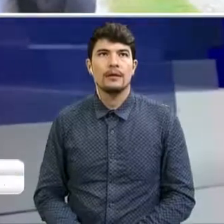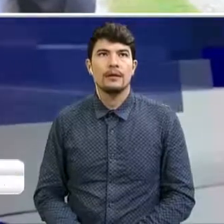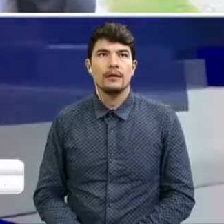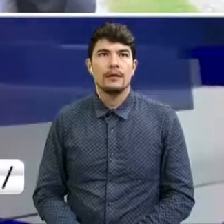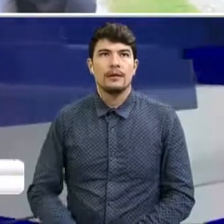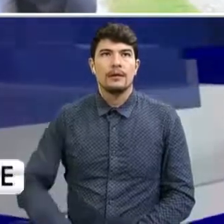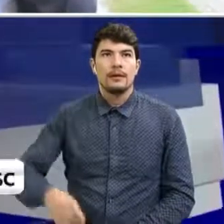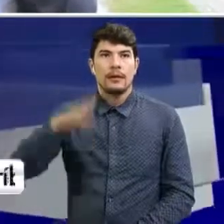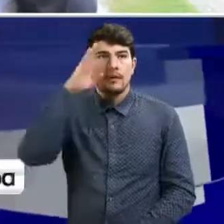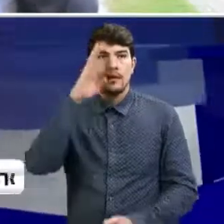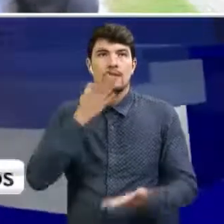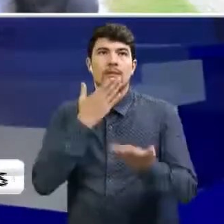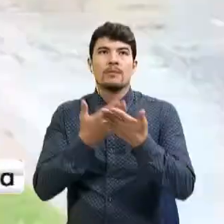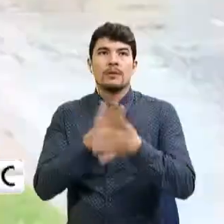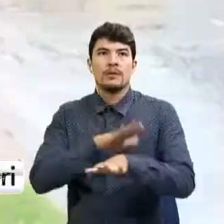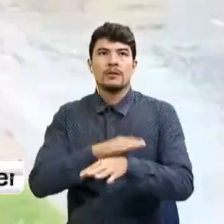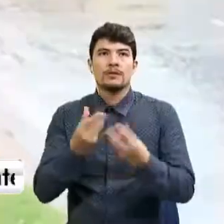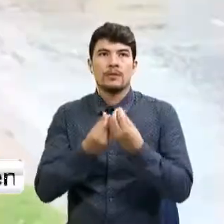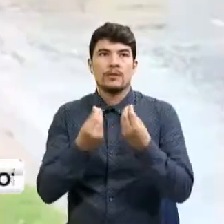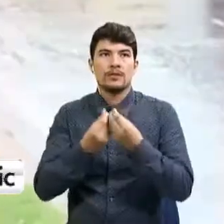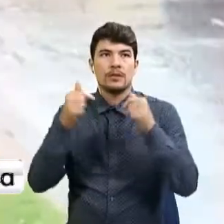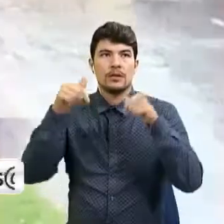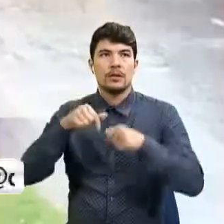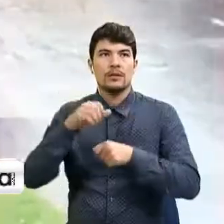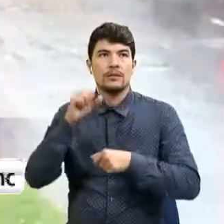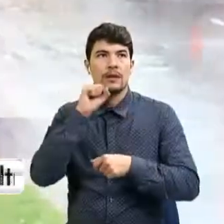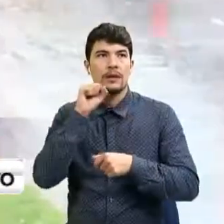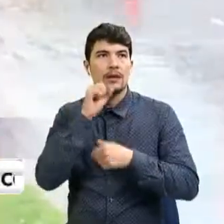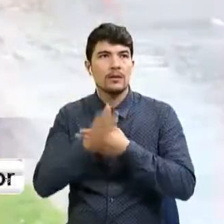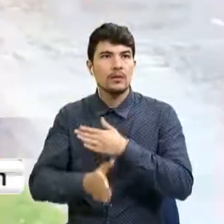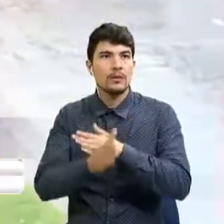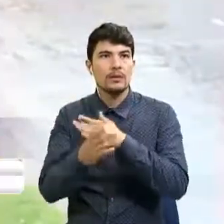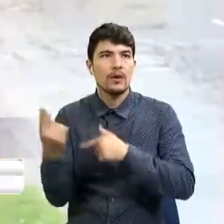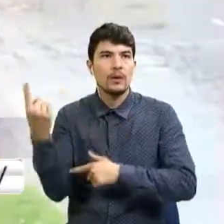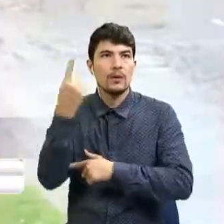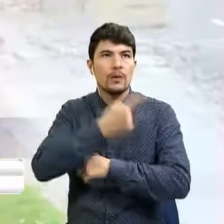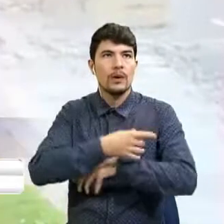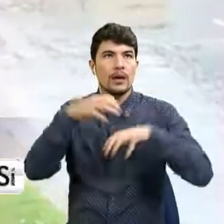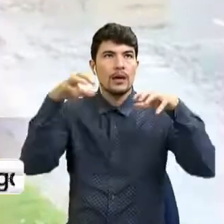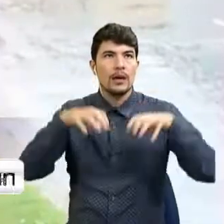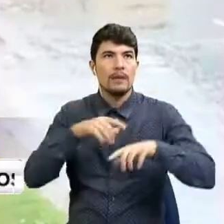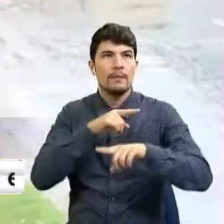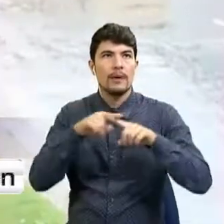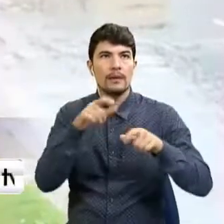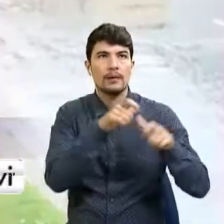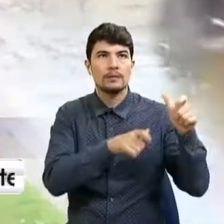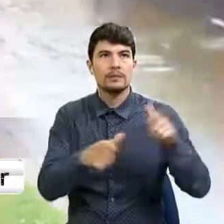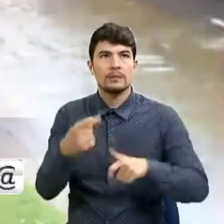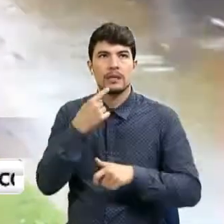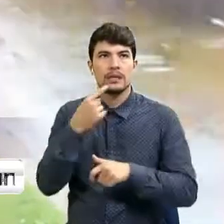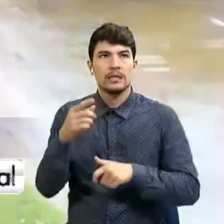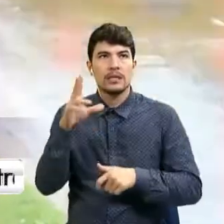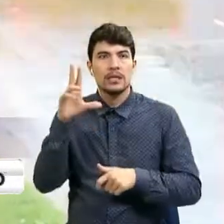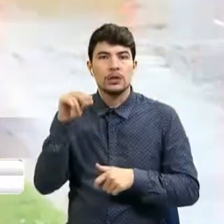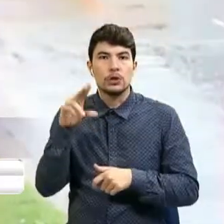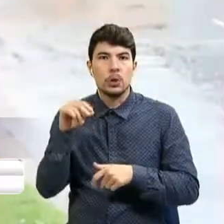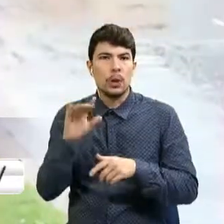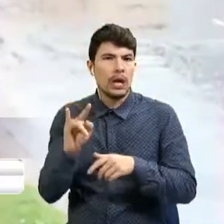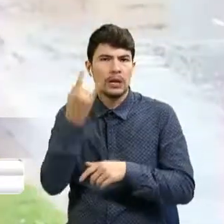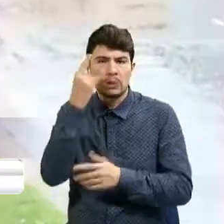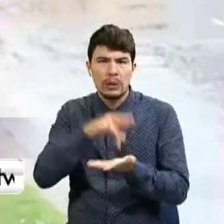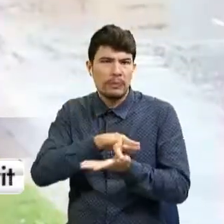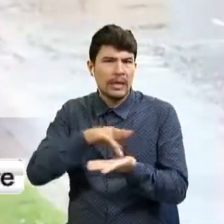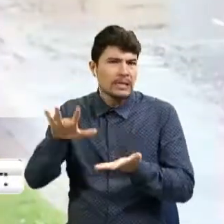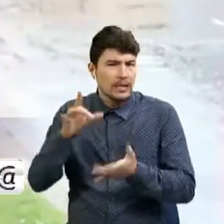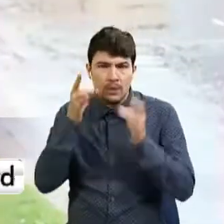Hola, muy buenas tardes, compañeros. Aquí en Barranca Bermeja continúan las jornadas de lluvia. Sin embargo, las autoridades por el momento no reportan emergencias graves